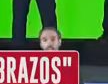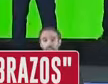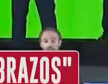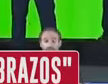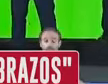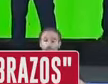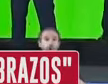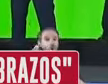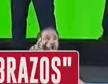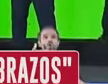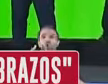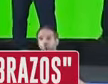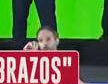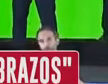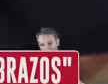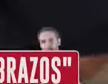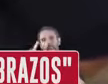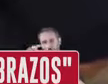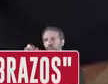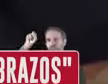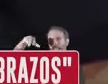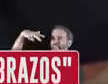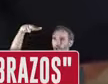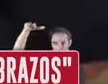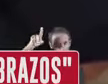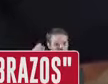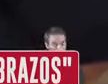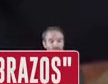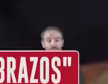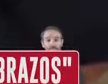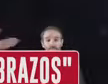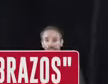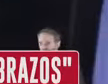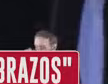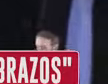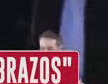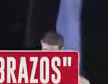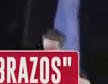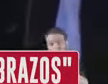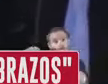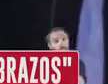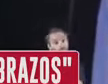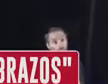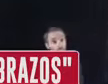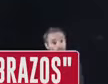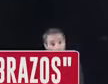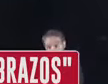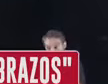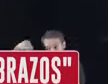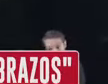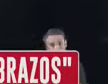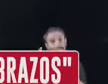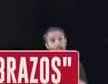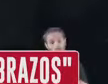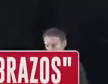grossman que no sé que soy pero bueno pero salió también arriba del helicóptero y identificaron este predio este predio